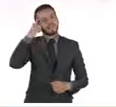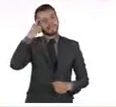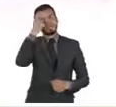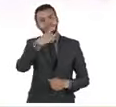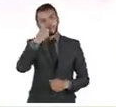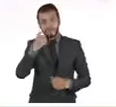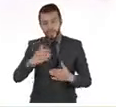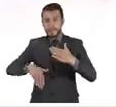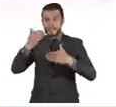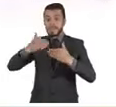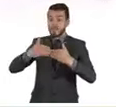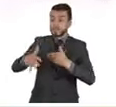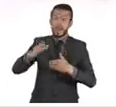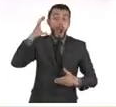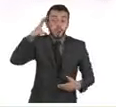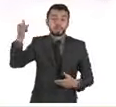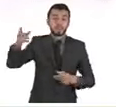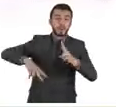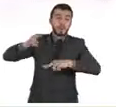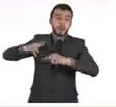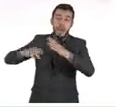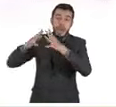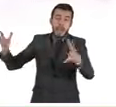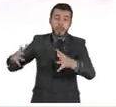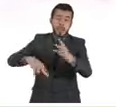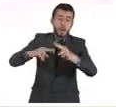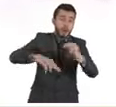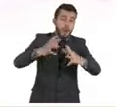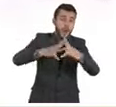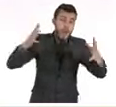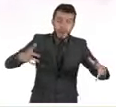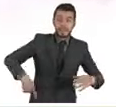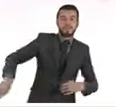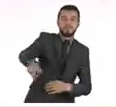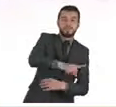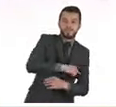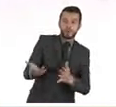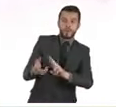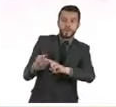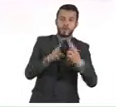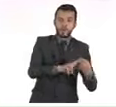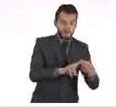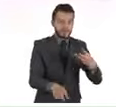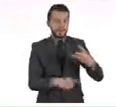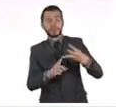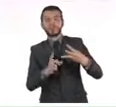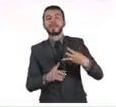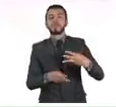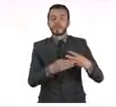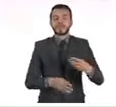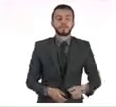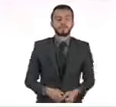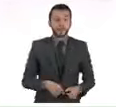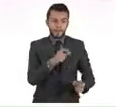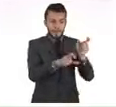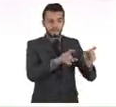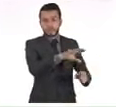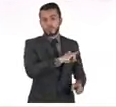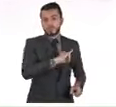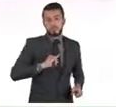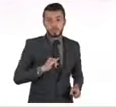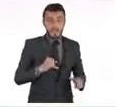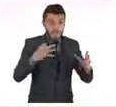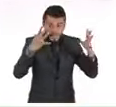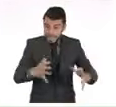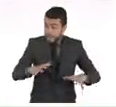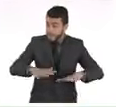derivan de las grandes obras que se están haciendo en la ciudad. Y la tercera escala es la escala del individuo. Nosotros creemos que una ciudad competitiva es una